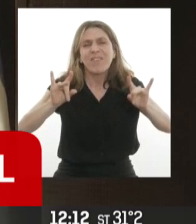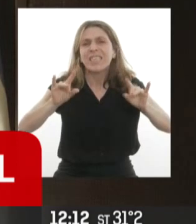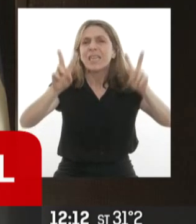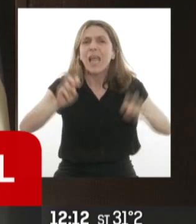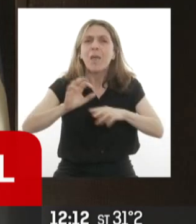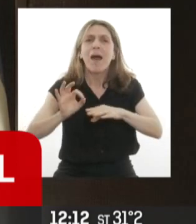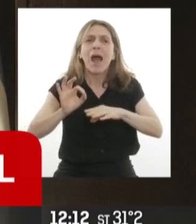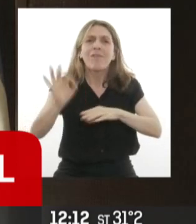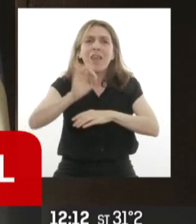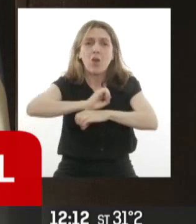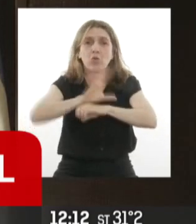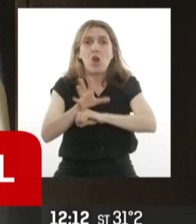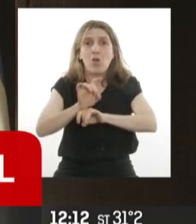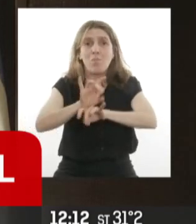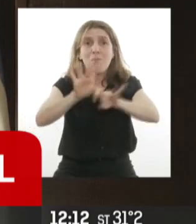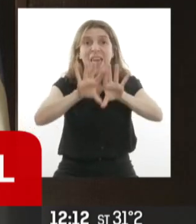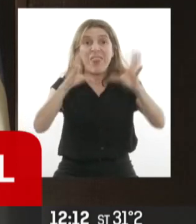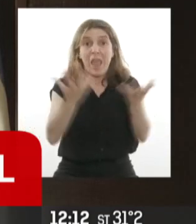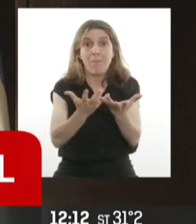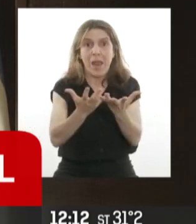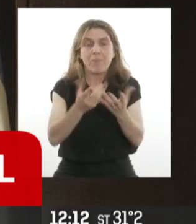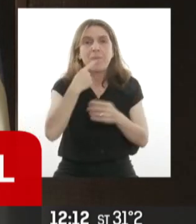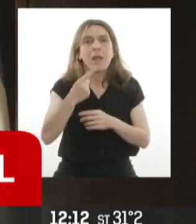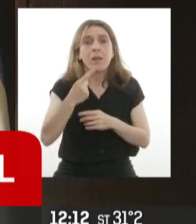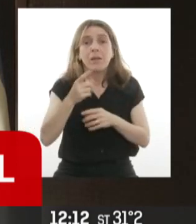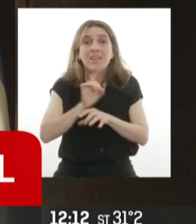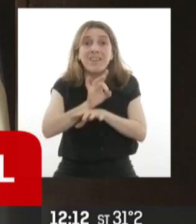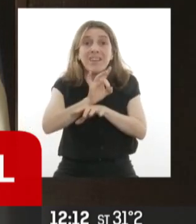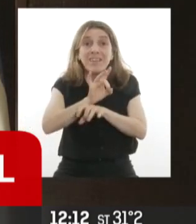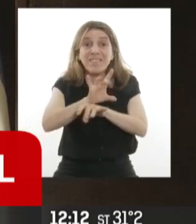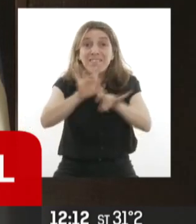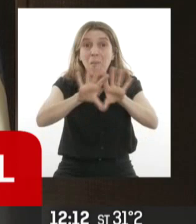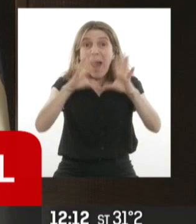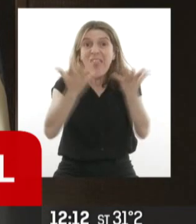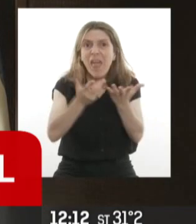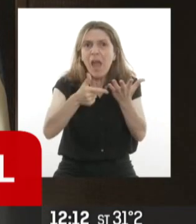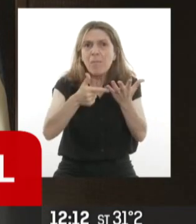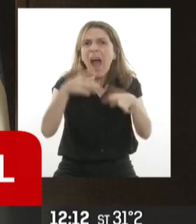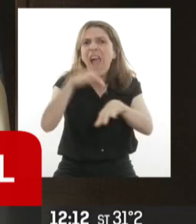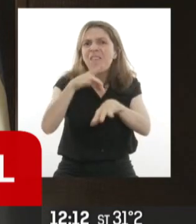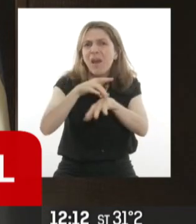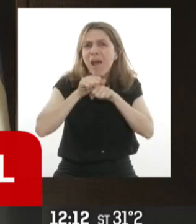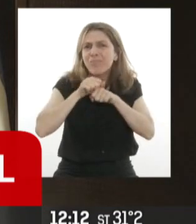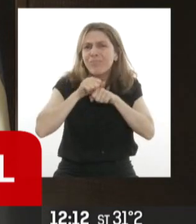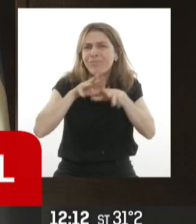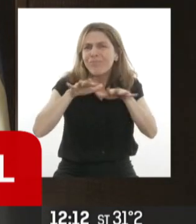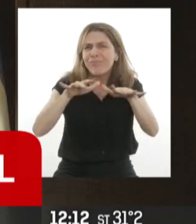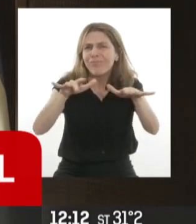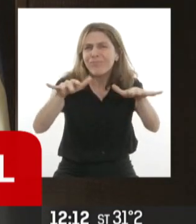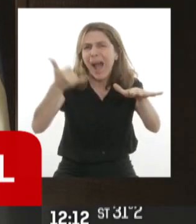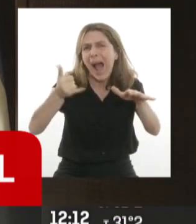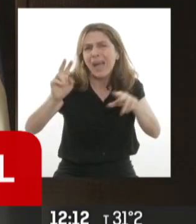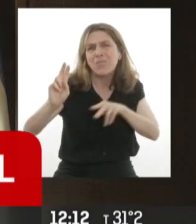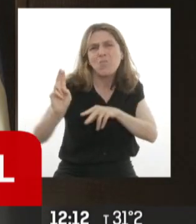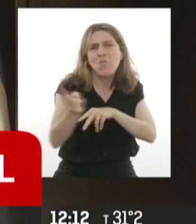pandemia. La pandemia es mucho más que una enfermedad que se ha llevado